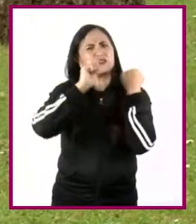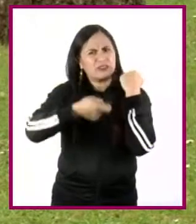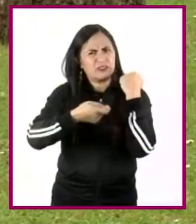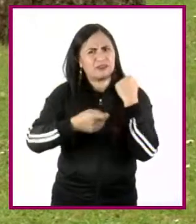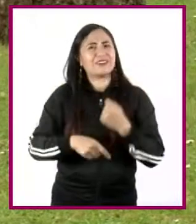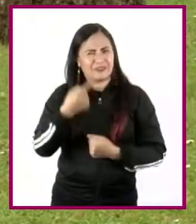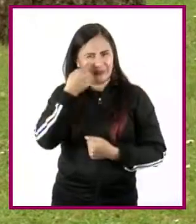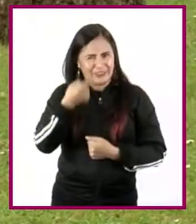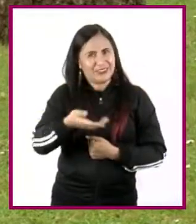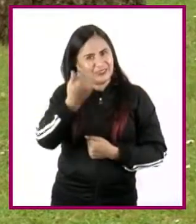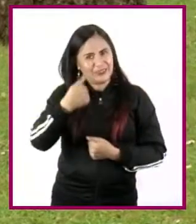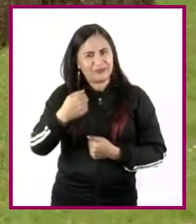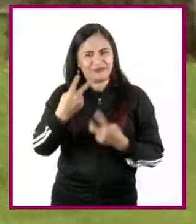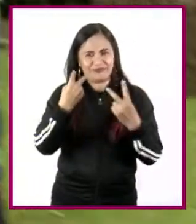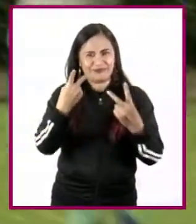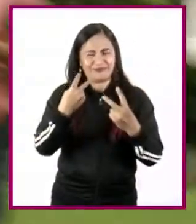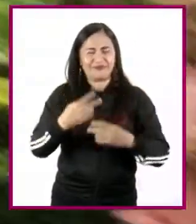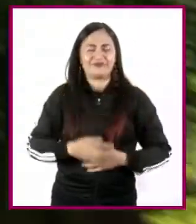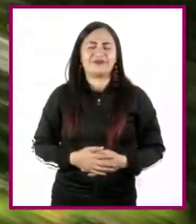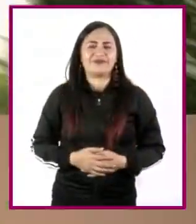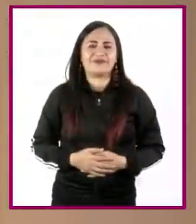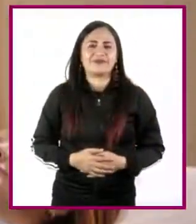acompañas?